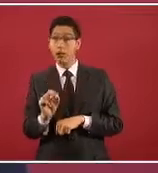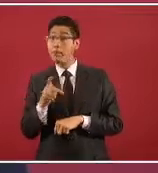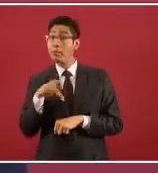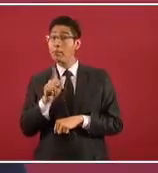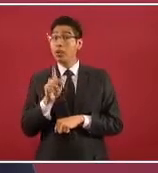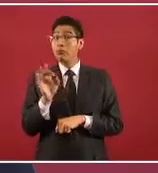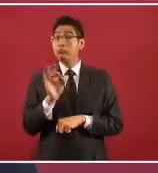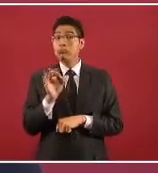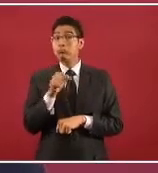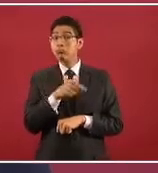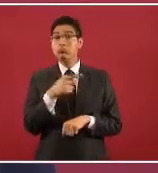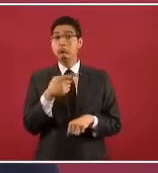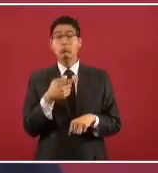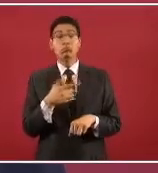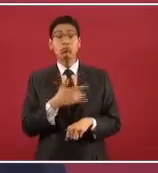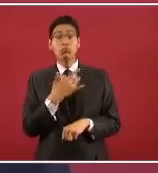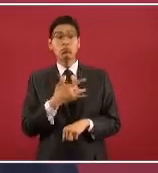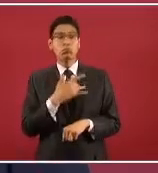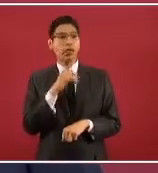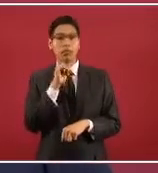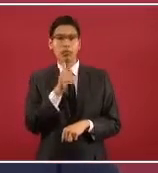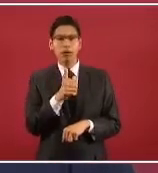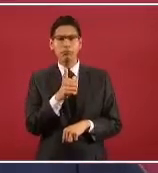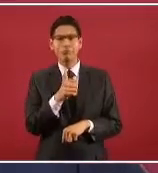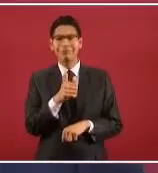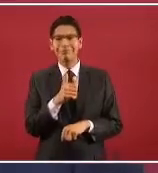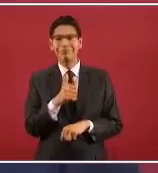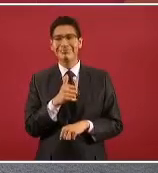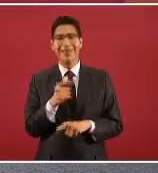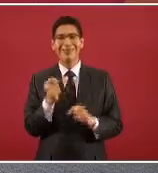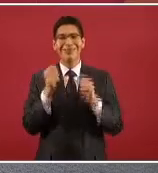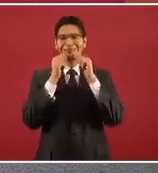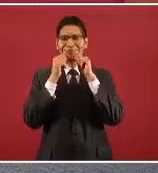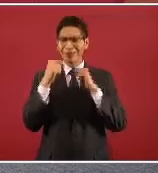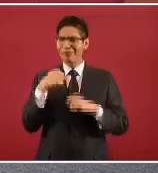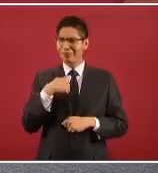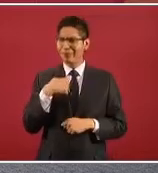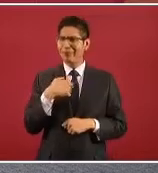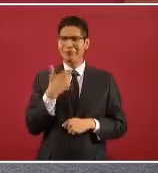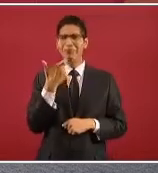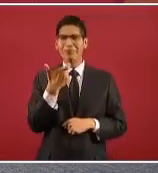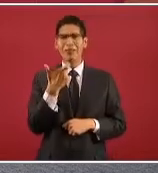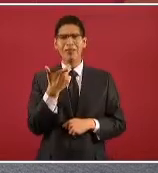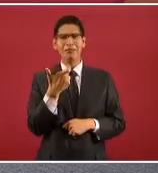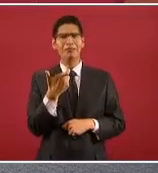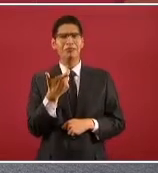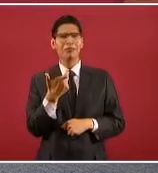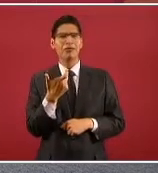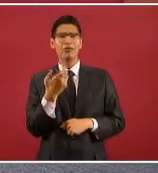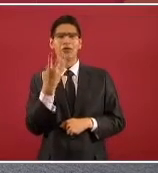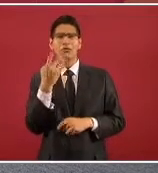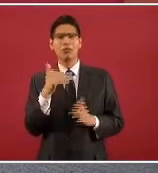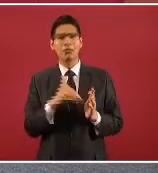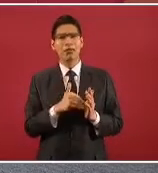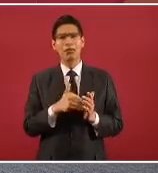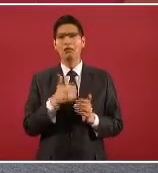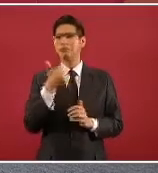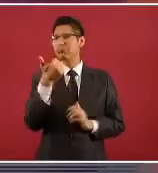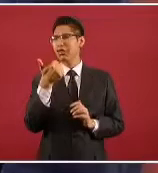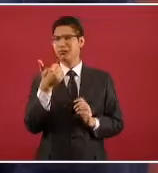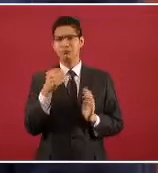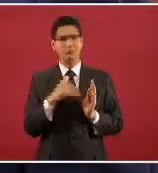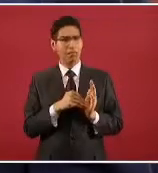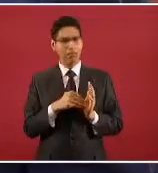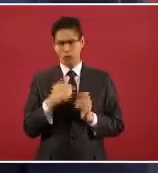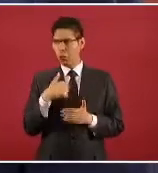o sea, puede decir, pues yo tengo para pagar los 6,000 o los 8,000 pesos. Pues sí, pero ¿para